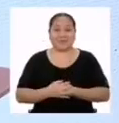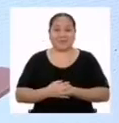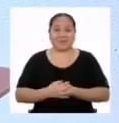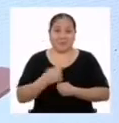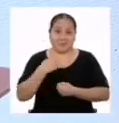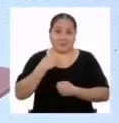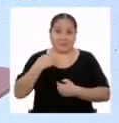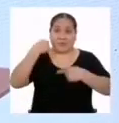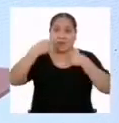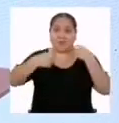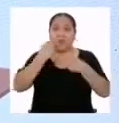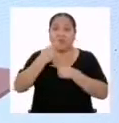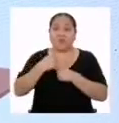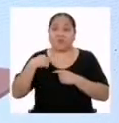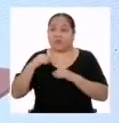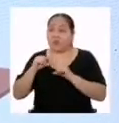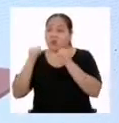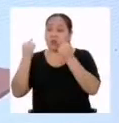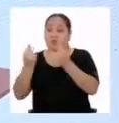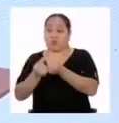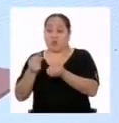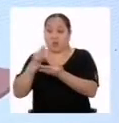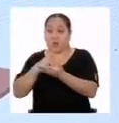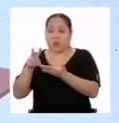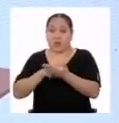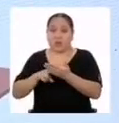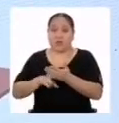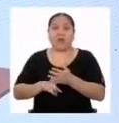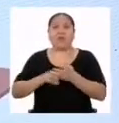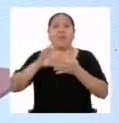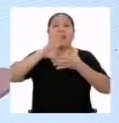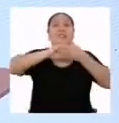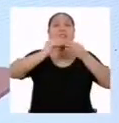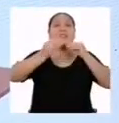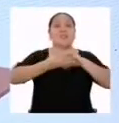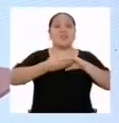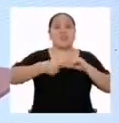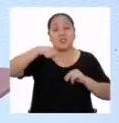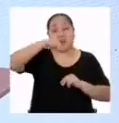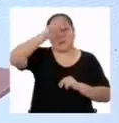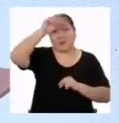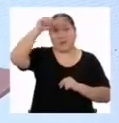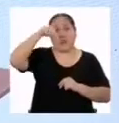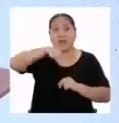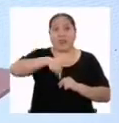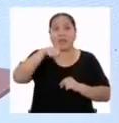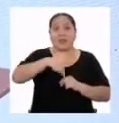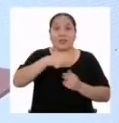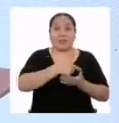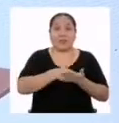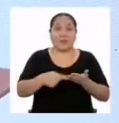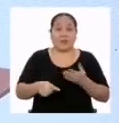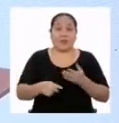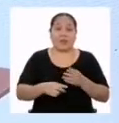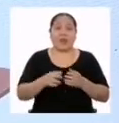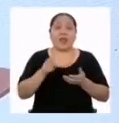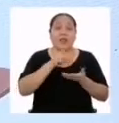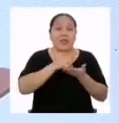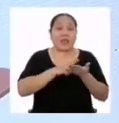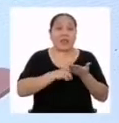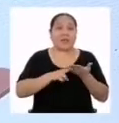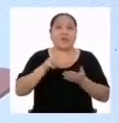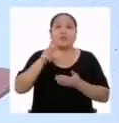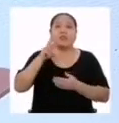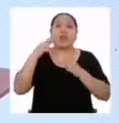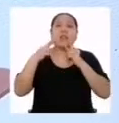Les cuento, estoy en un grupo de lectura de narrativa peruana. Esta semana hemos leído Los ríos profundos de José María Arguedas. Y a